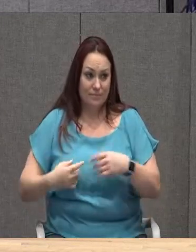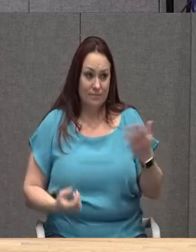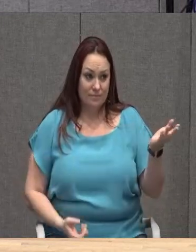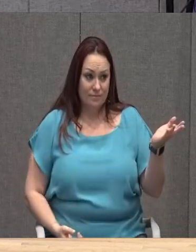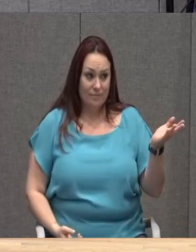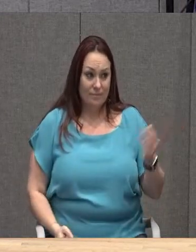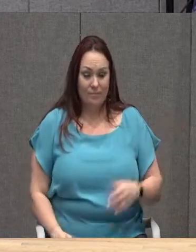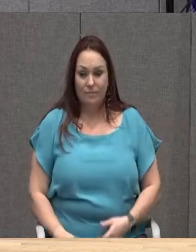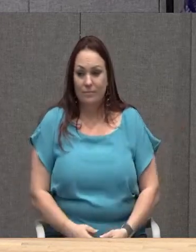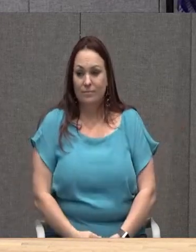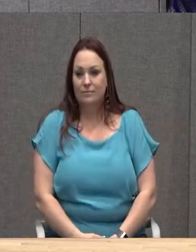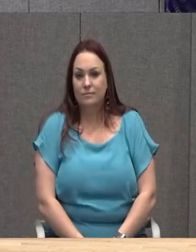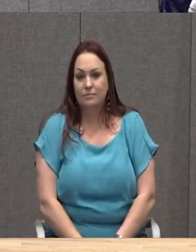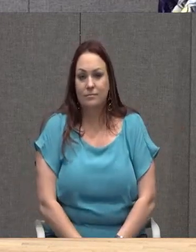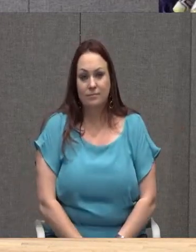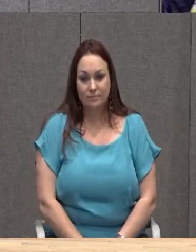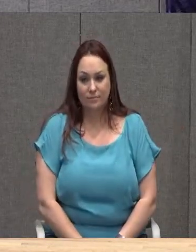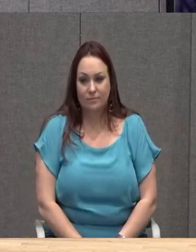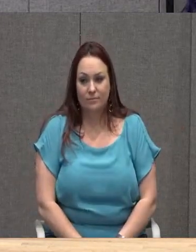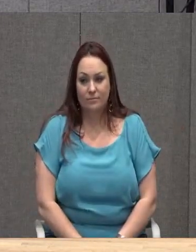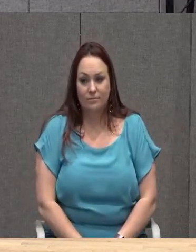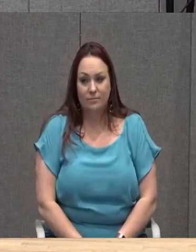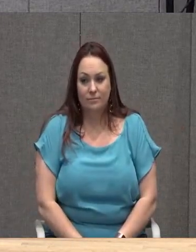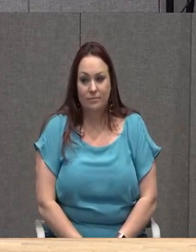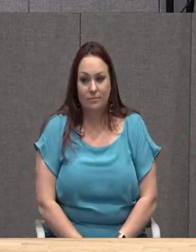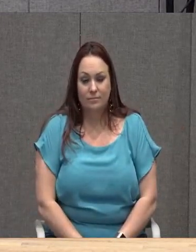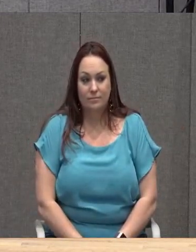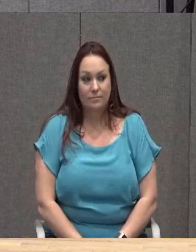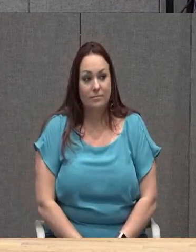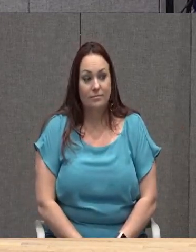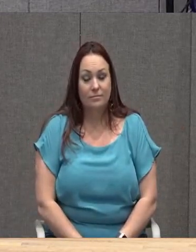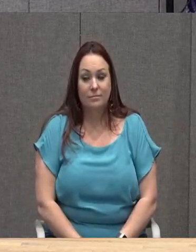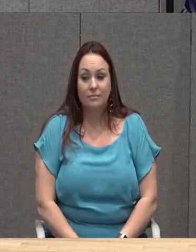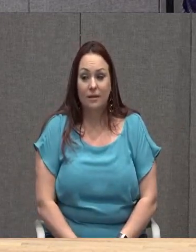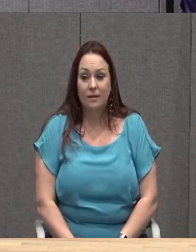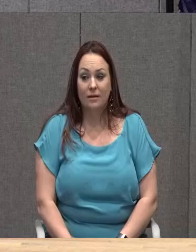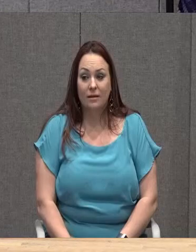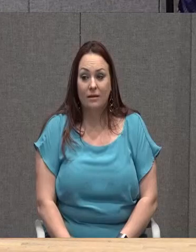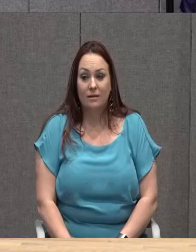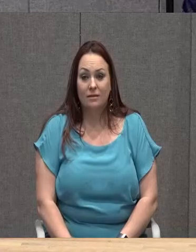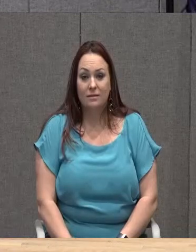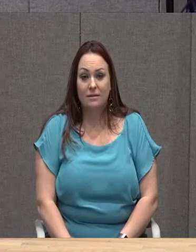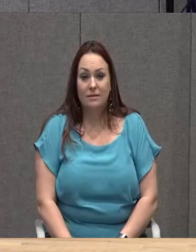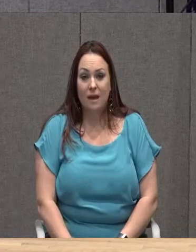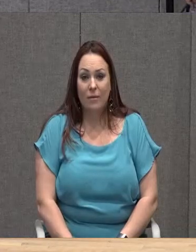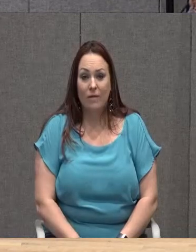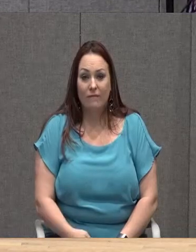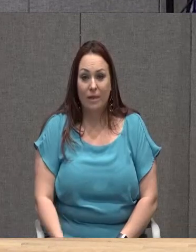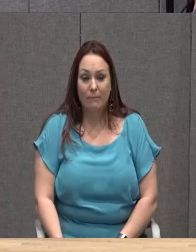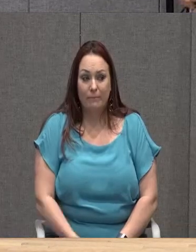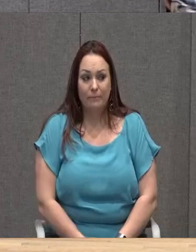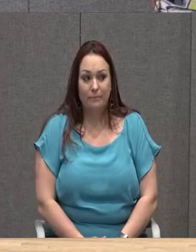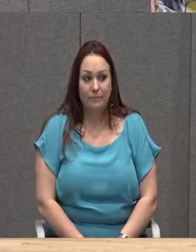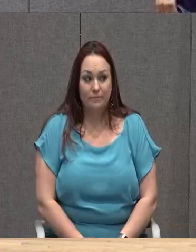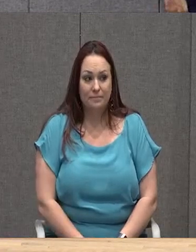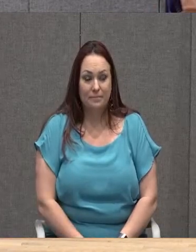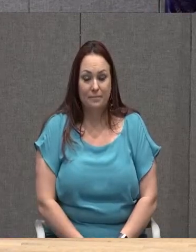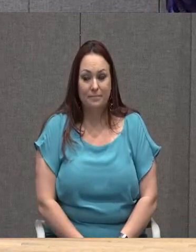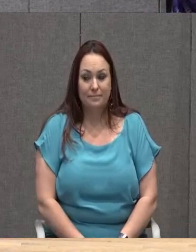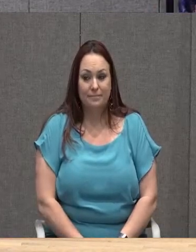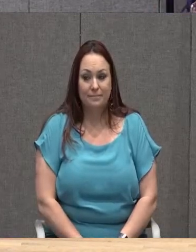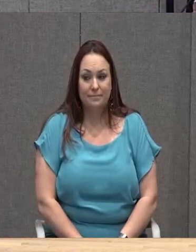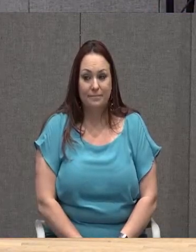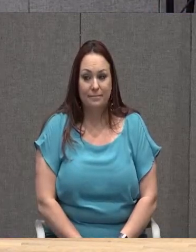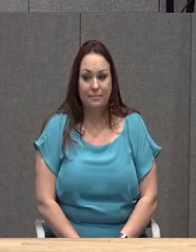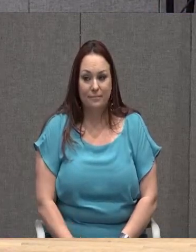Les voy a dar 30 segundos para encontrar una toalla. Aquí tengo una toalla del baño. La